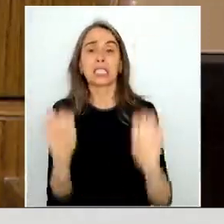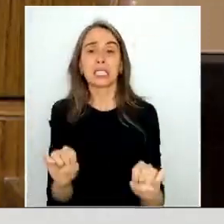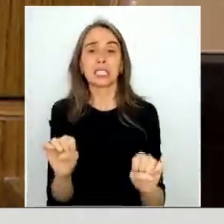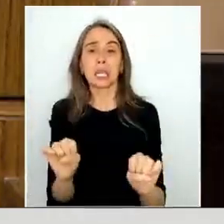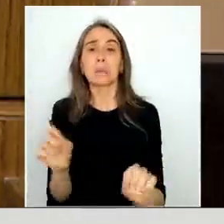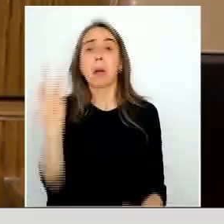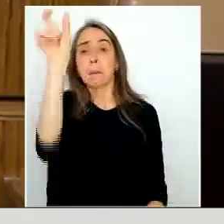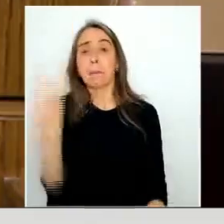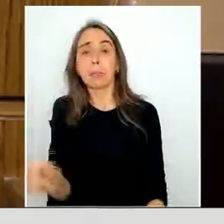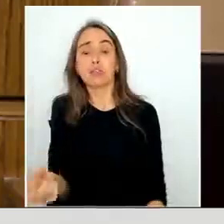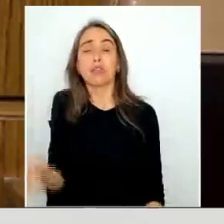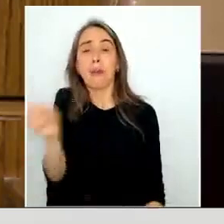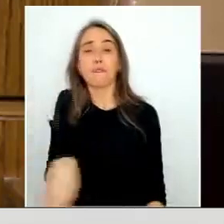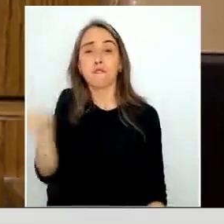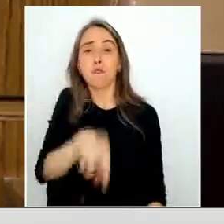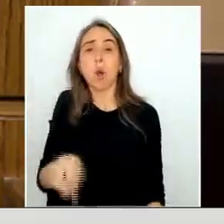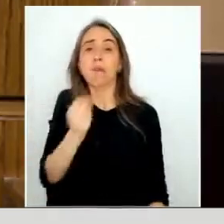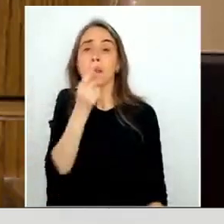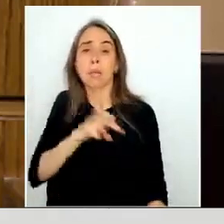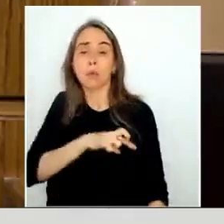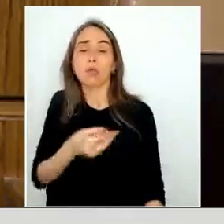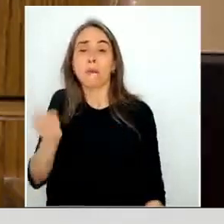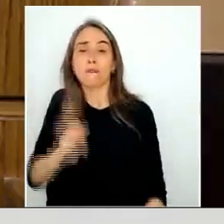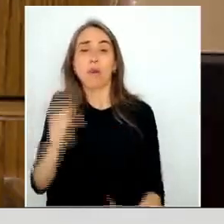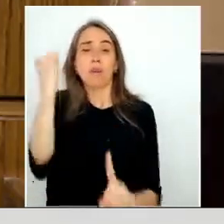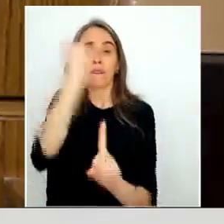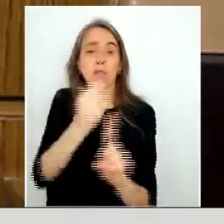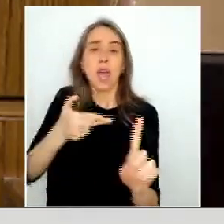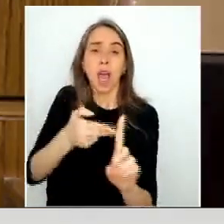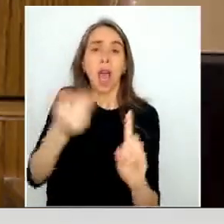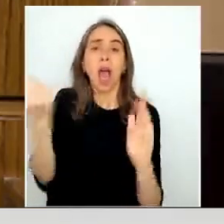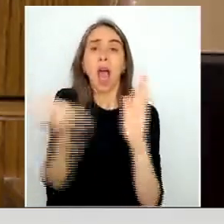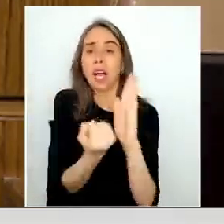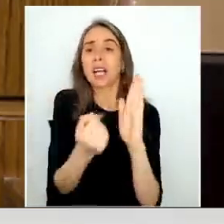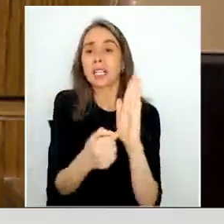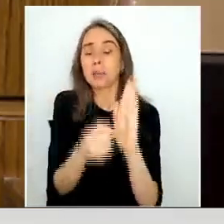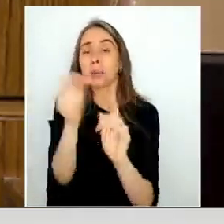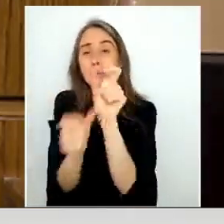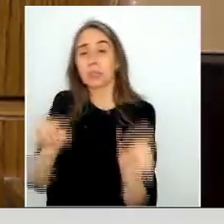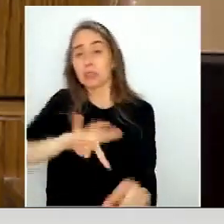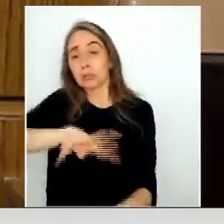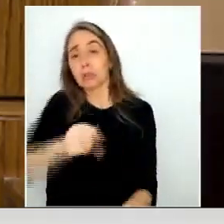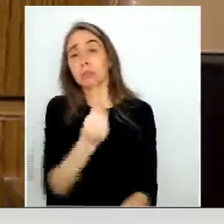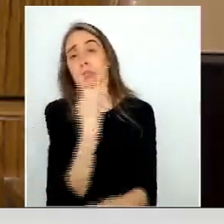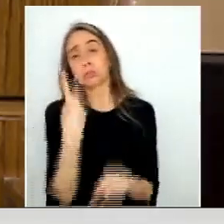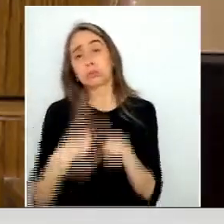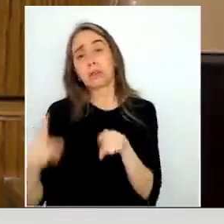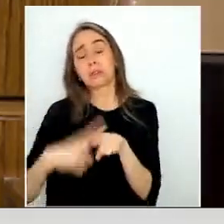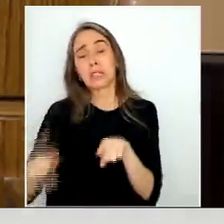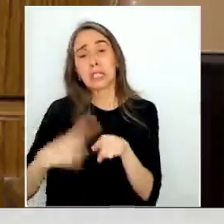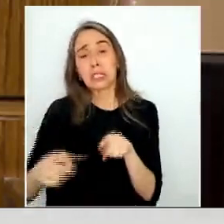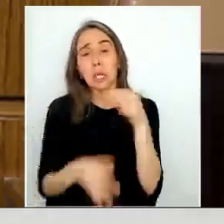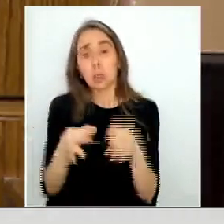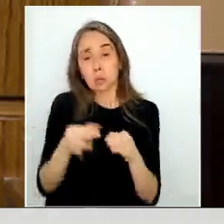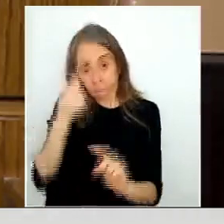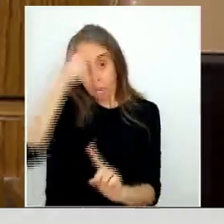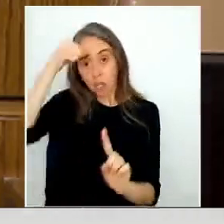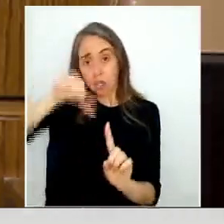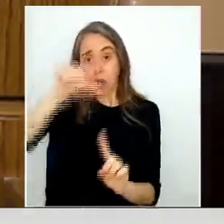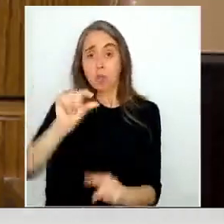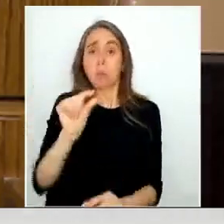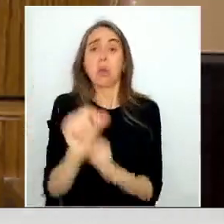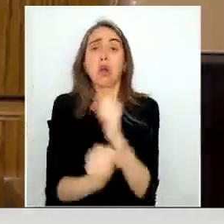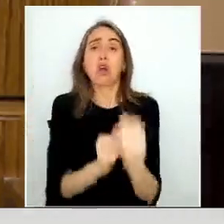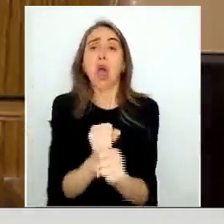y la reiteración criminal esto es aquellas personas que delinquen en múltiples ocasiones y siguen obteniendo condenas de baja entidad lo que